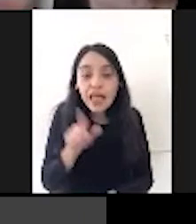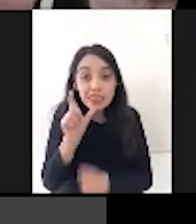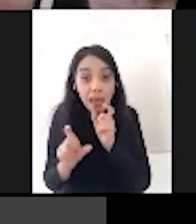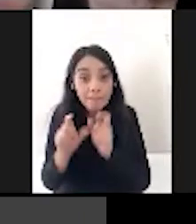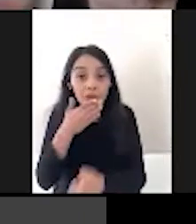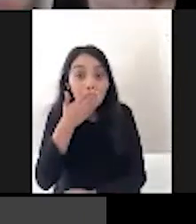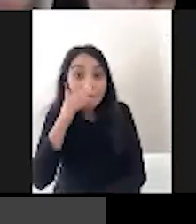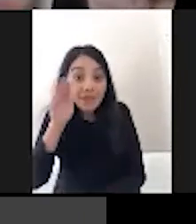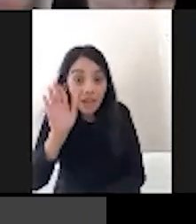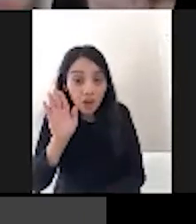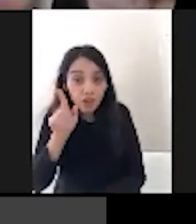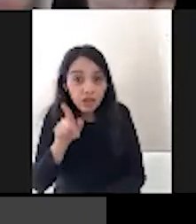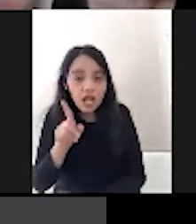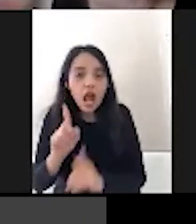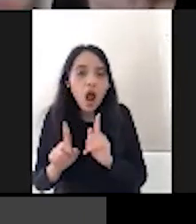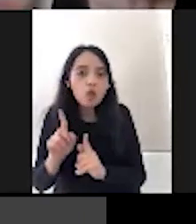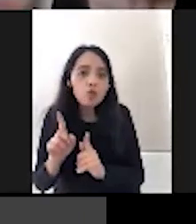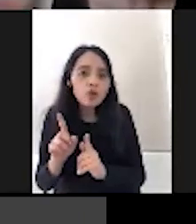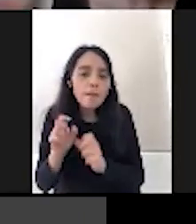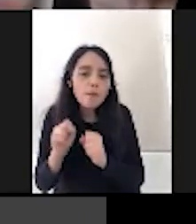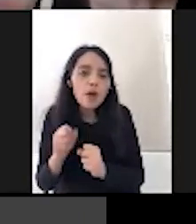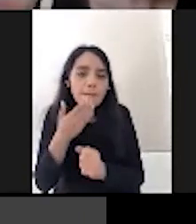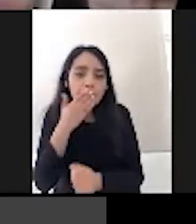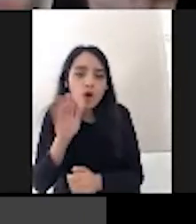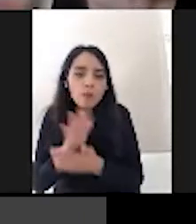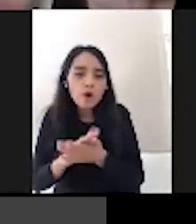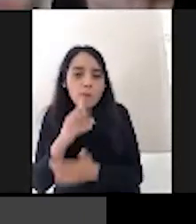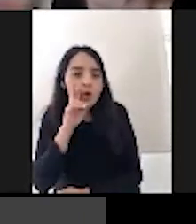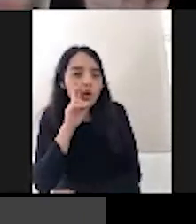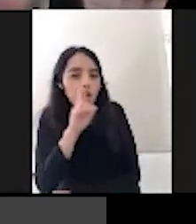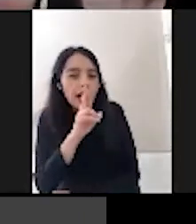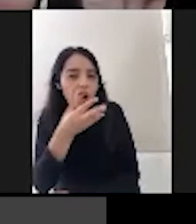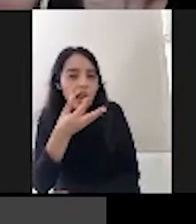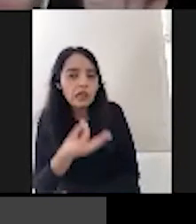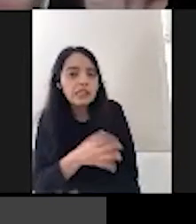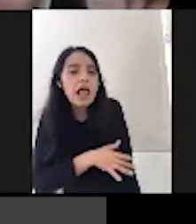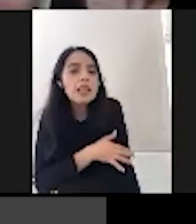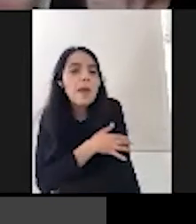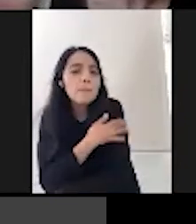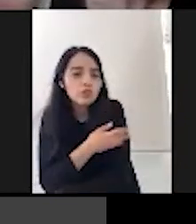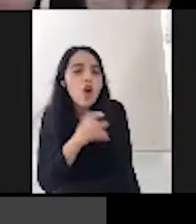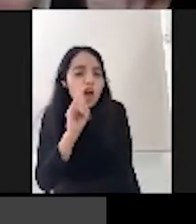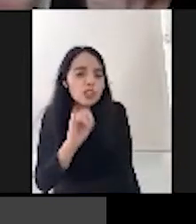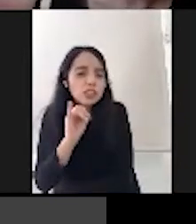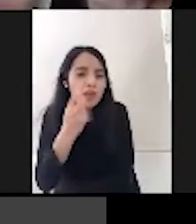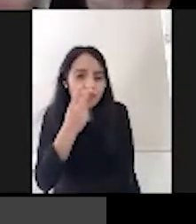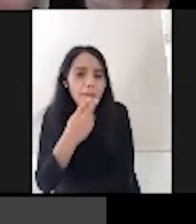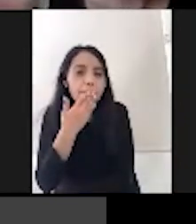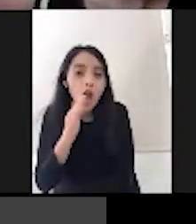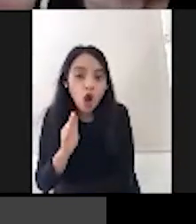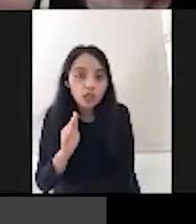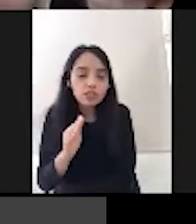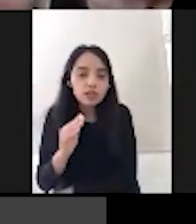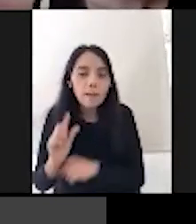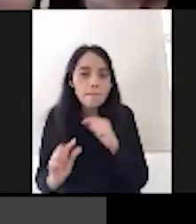algunas mejoran siendo capaces de reconocer con mayor seguridad las emociones y le achuntan más, ¿ya? Cada vez reconocen mejor las expresiones faciales,